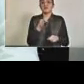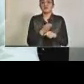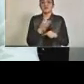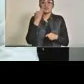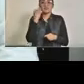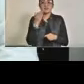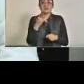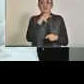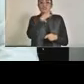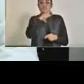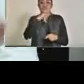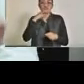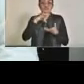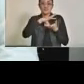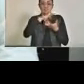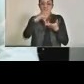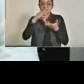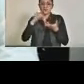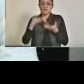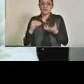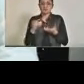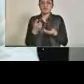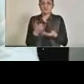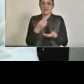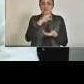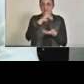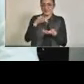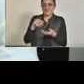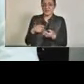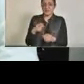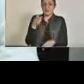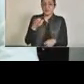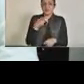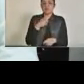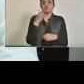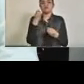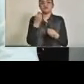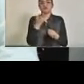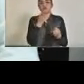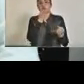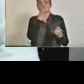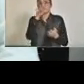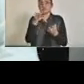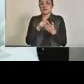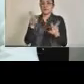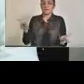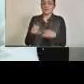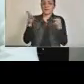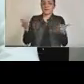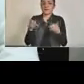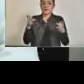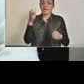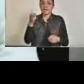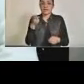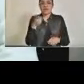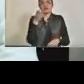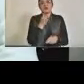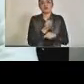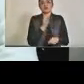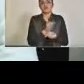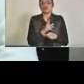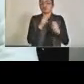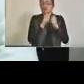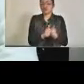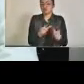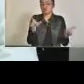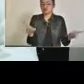temporada de los chiles en nogada y que muchos comerciantes bajan al centro a vender sus productos, sean quienes se puedan quedar